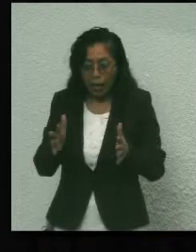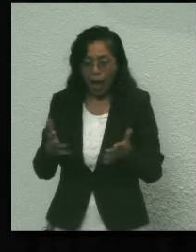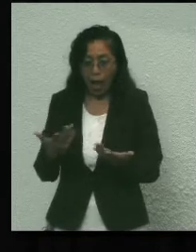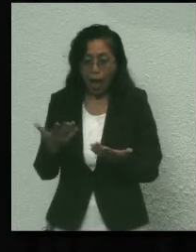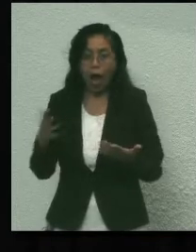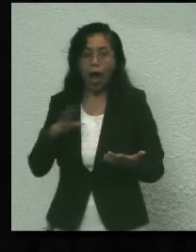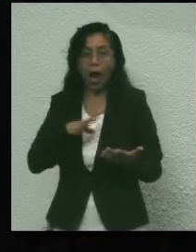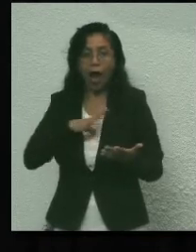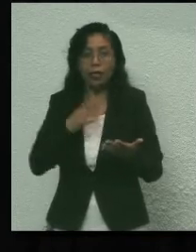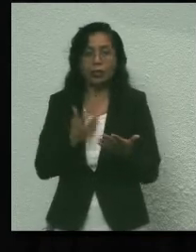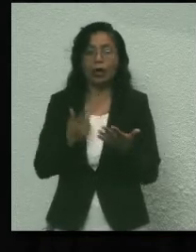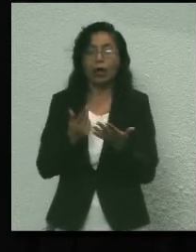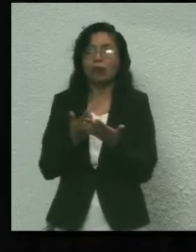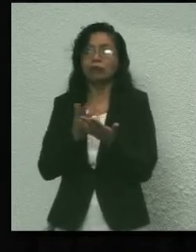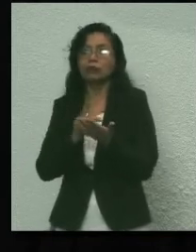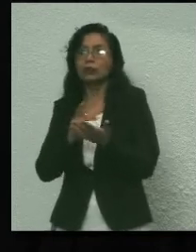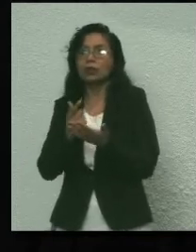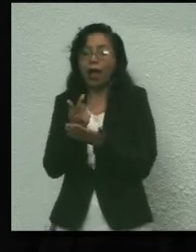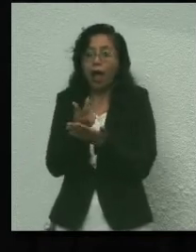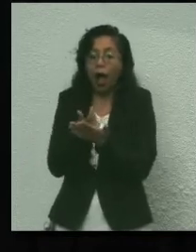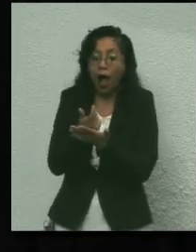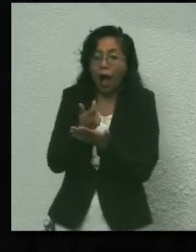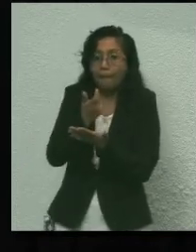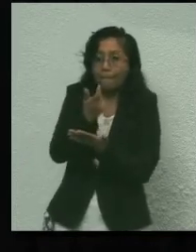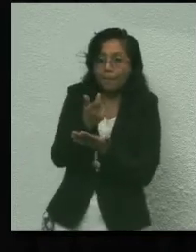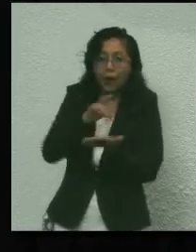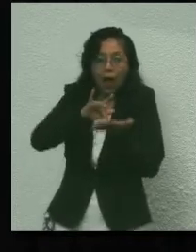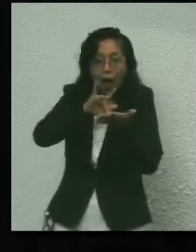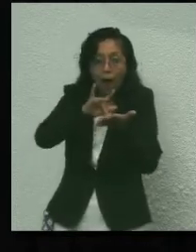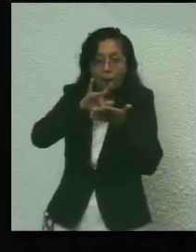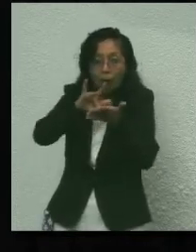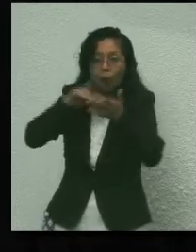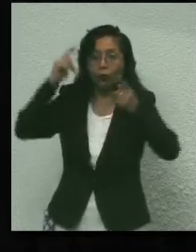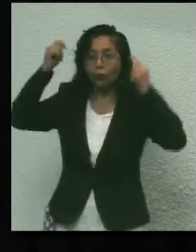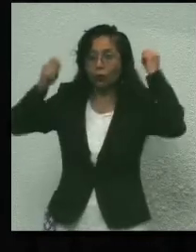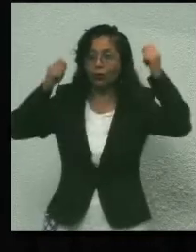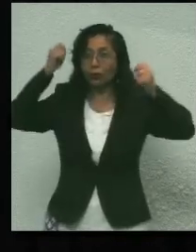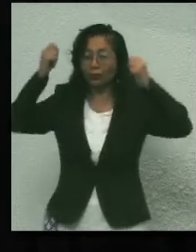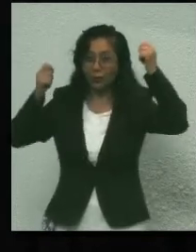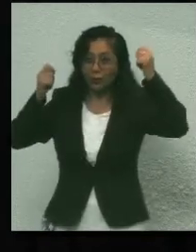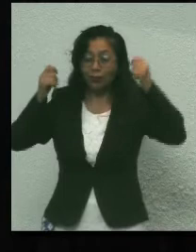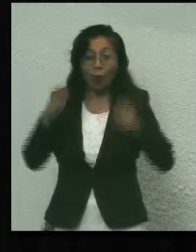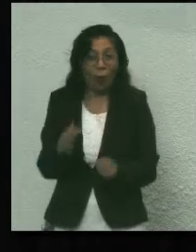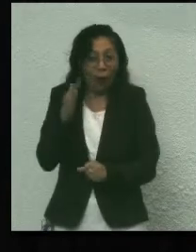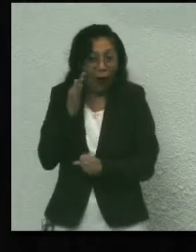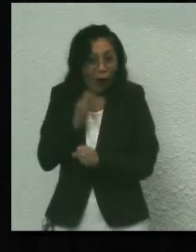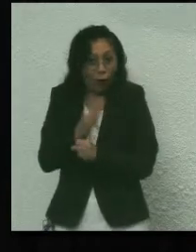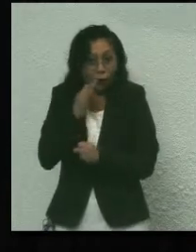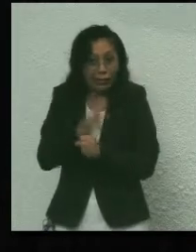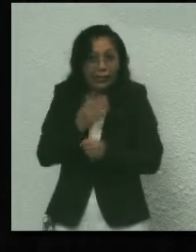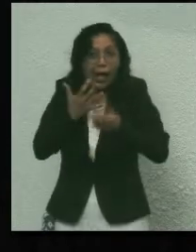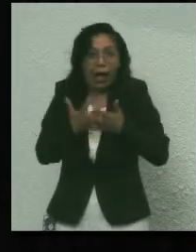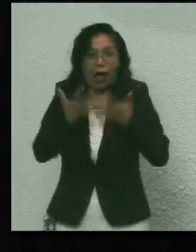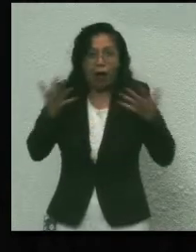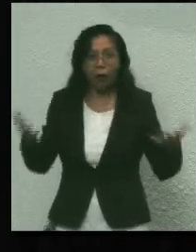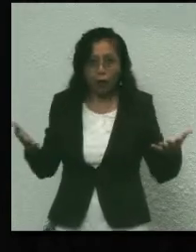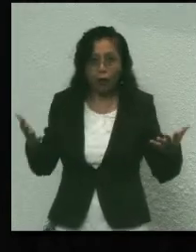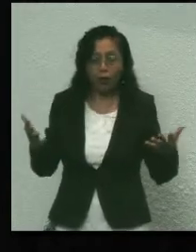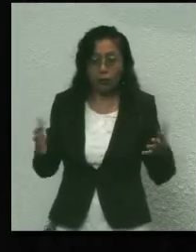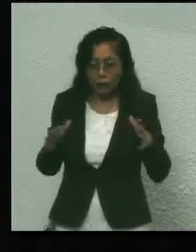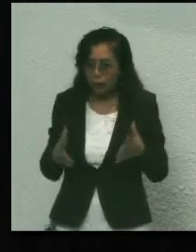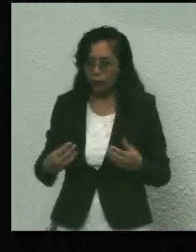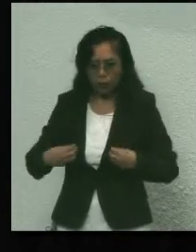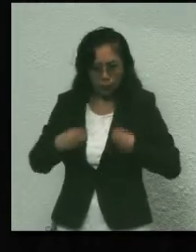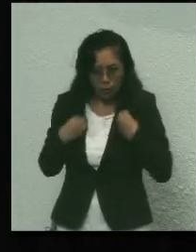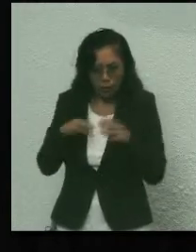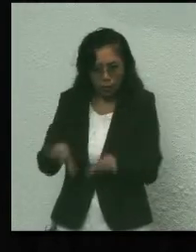para el sector turístico antes de que sea demasiado tarde. Aún estamos a tiempo, no solo de seguir salvando